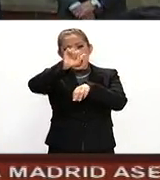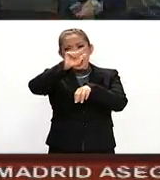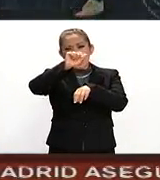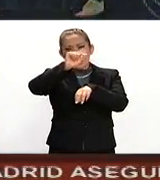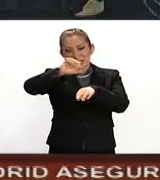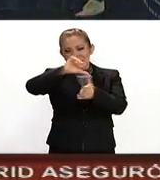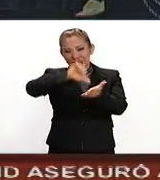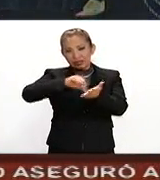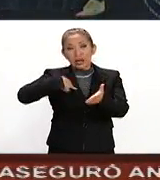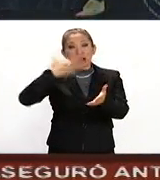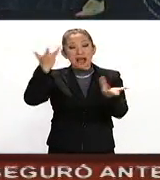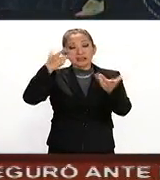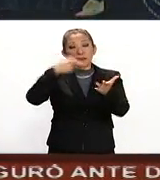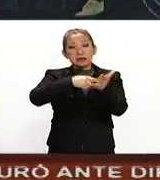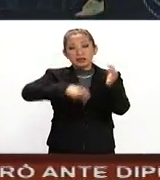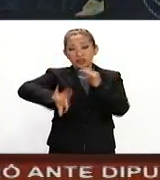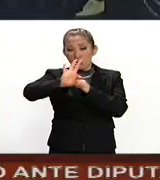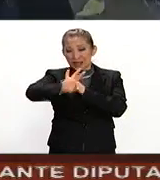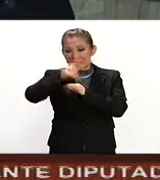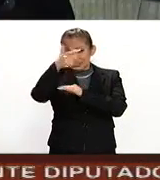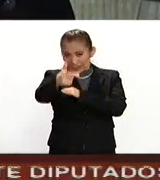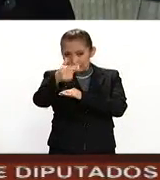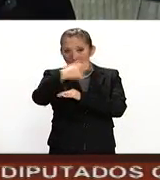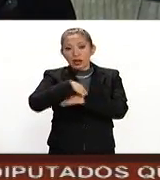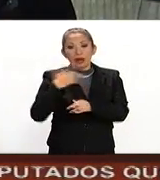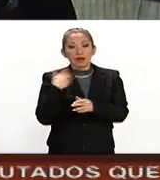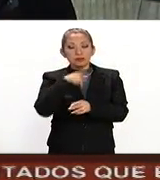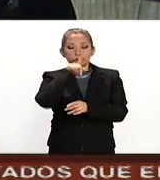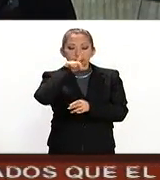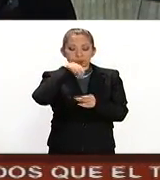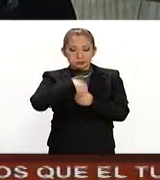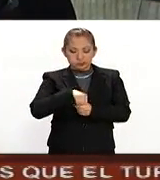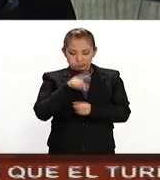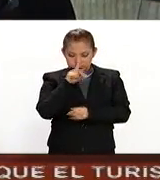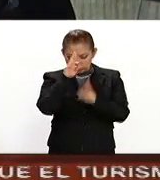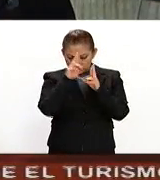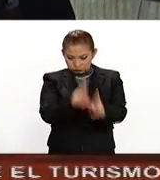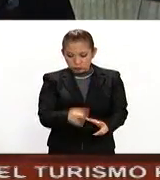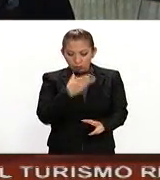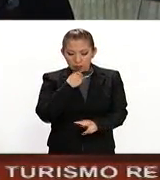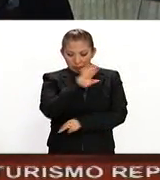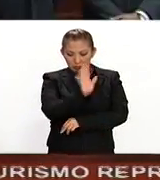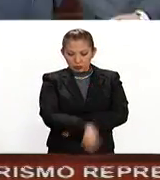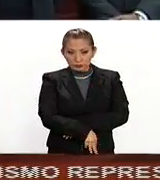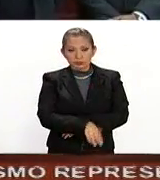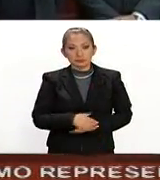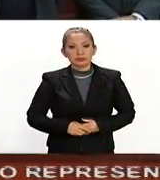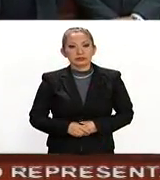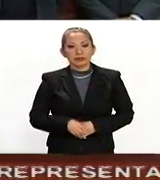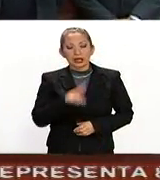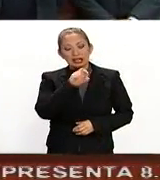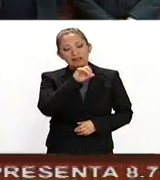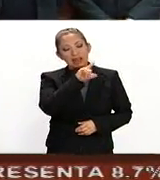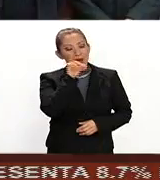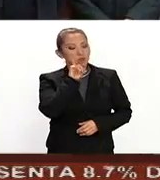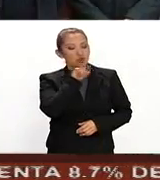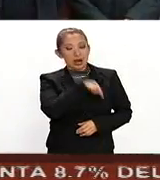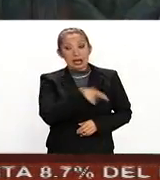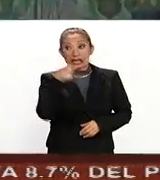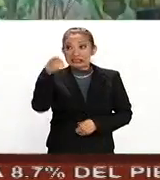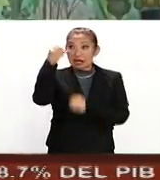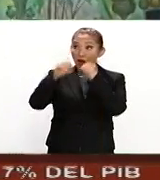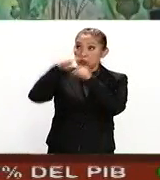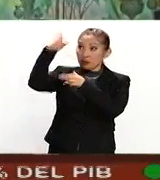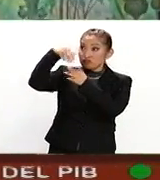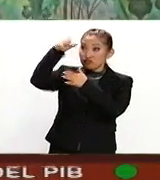Central, creado en 1947, se guardó un minuto de silencio en honor al artista. Rivera Marín explicó que en esta